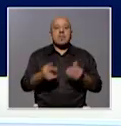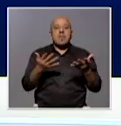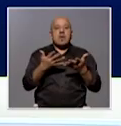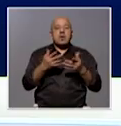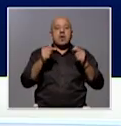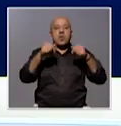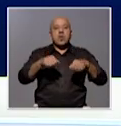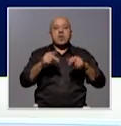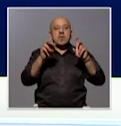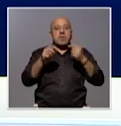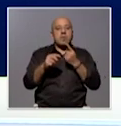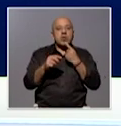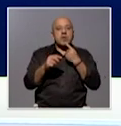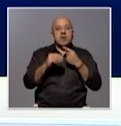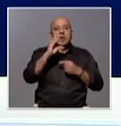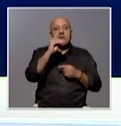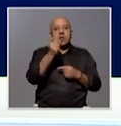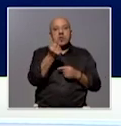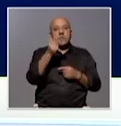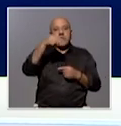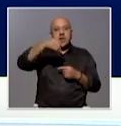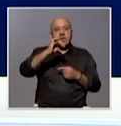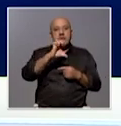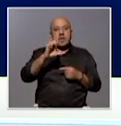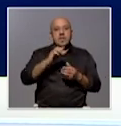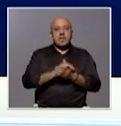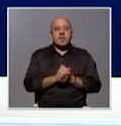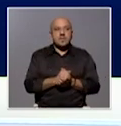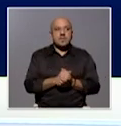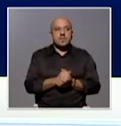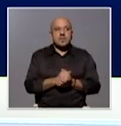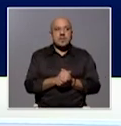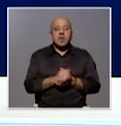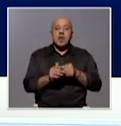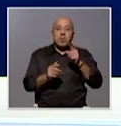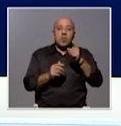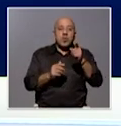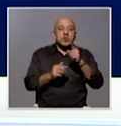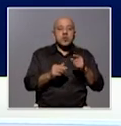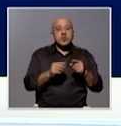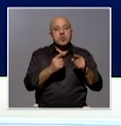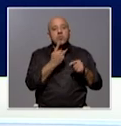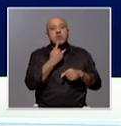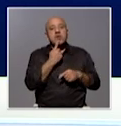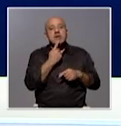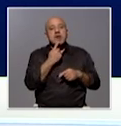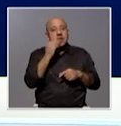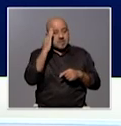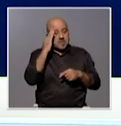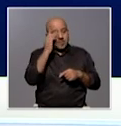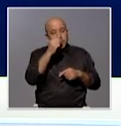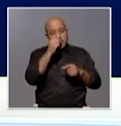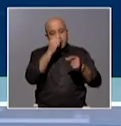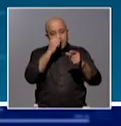hoy toca análisis político con daniel chasquetti a quien ya estamos recibiendo daniel es un politólogo que digamos ya trabaja ha